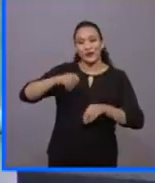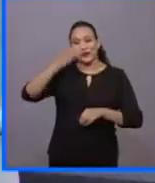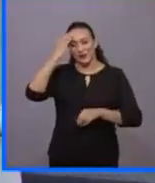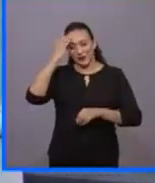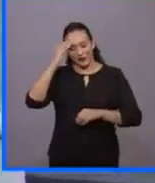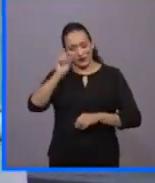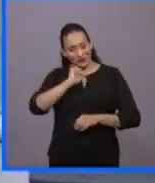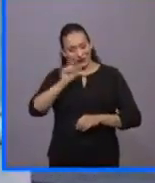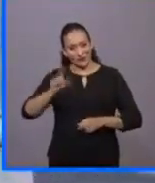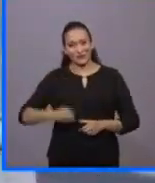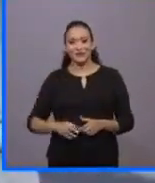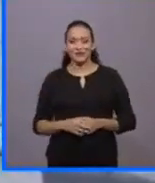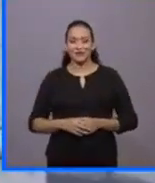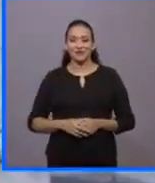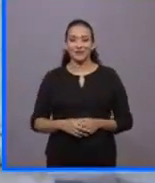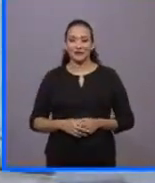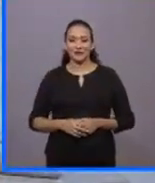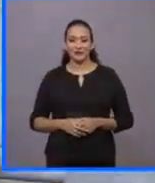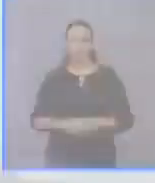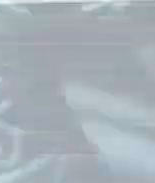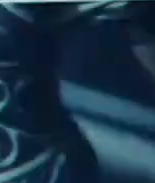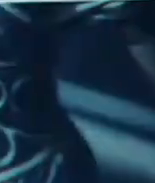antecedentes profesionales.